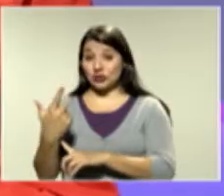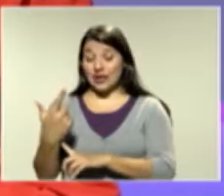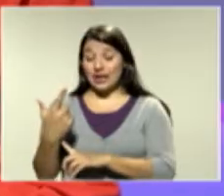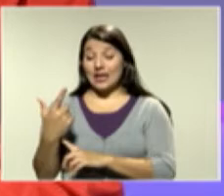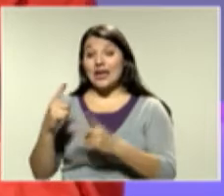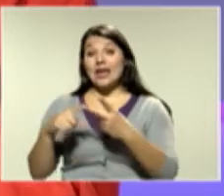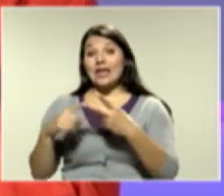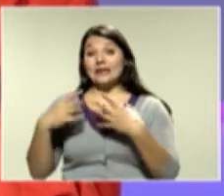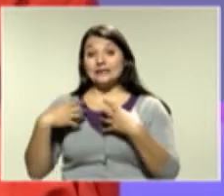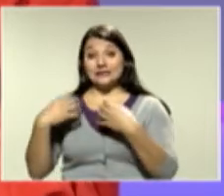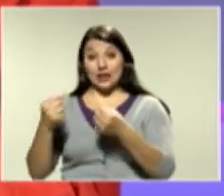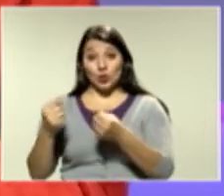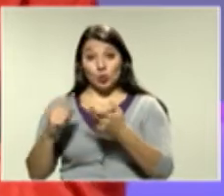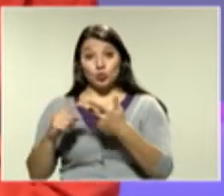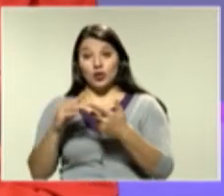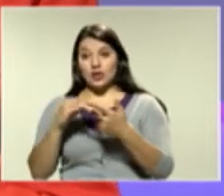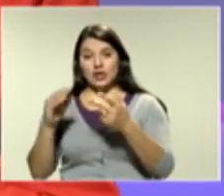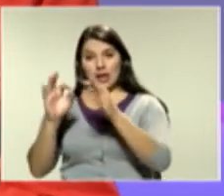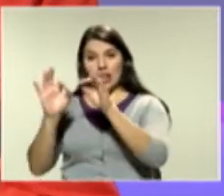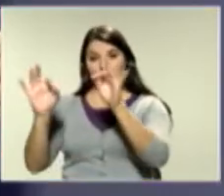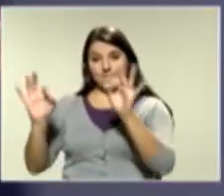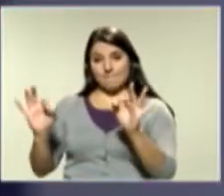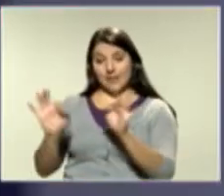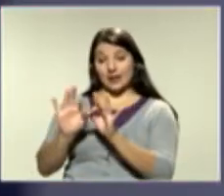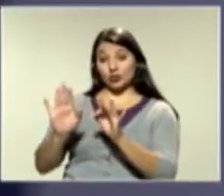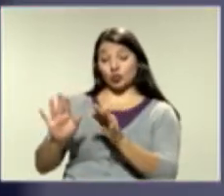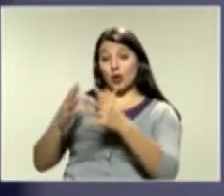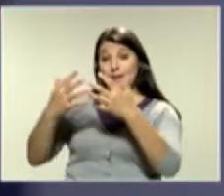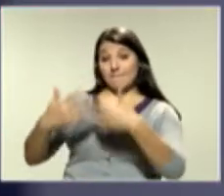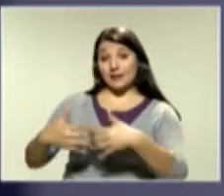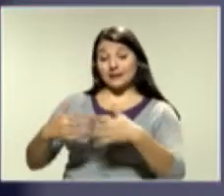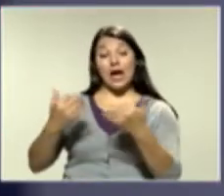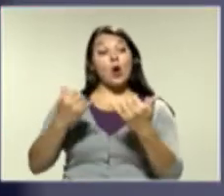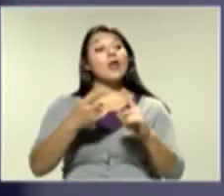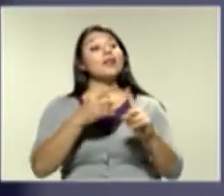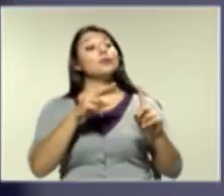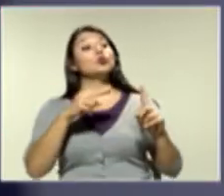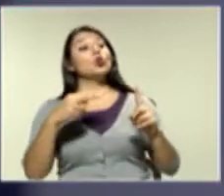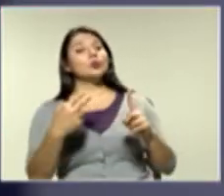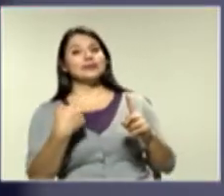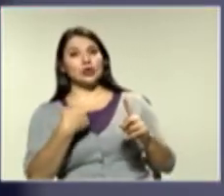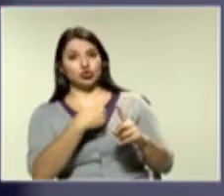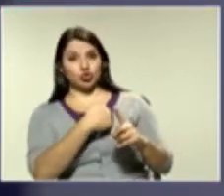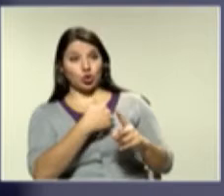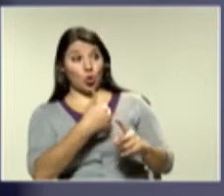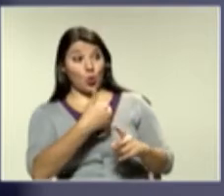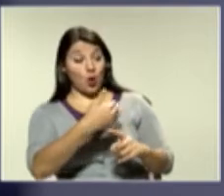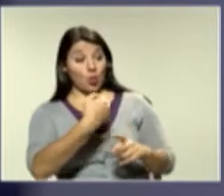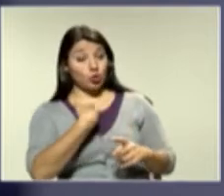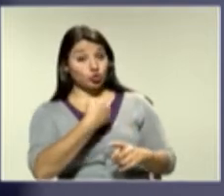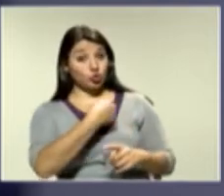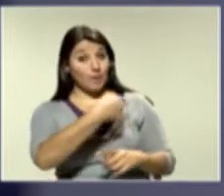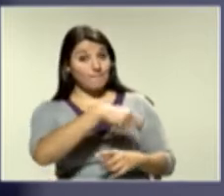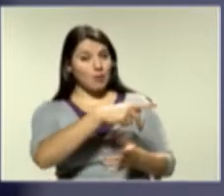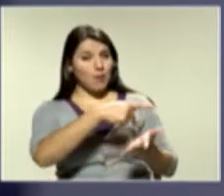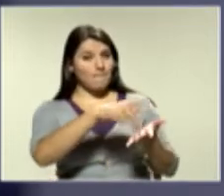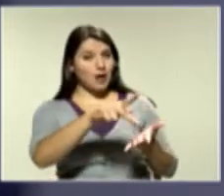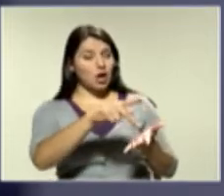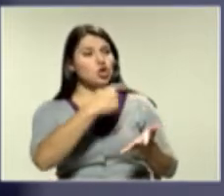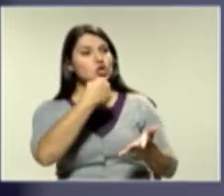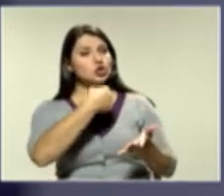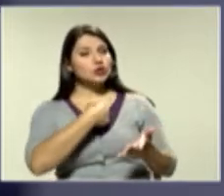en salud y en prestigio de su empresa. Ahora, desde el punto de vista del consumidor, cuando uno lo va a pagar, le dicen, esta